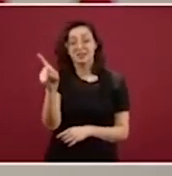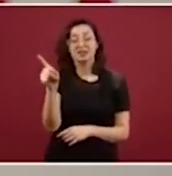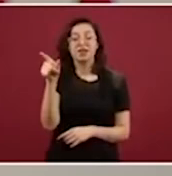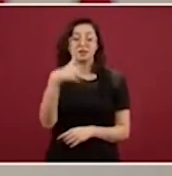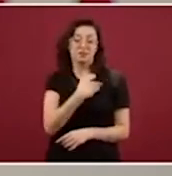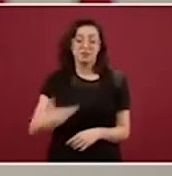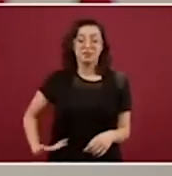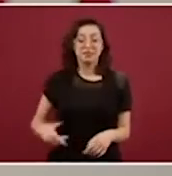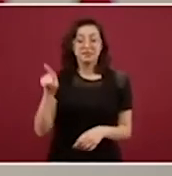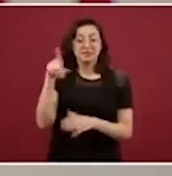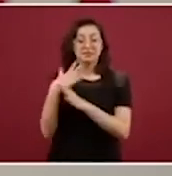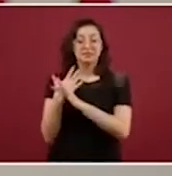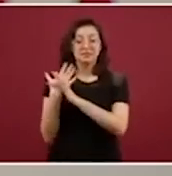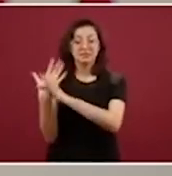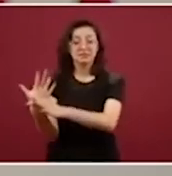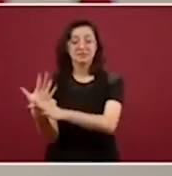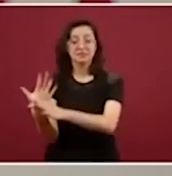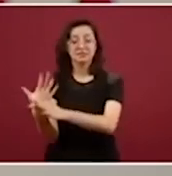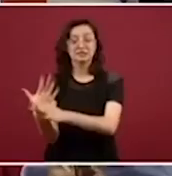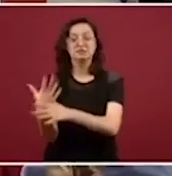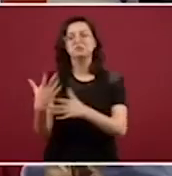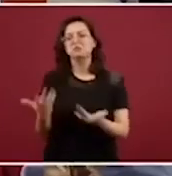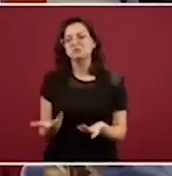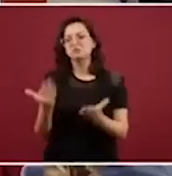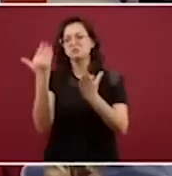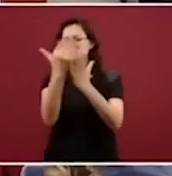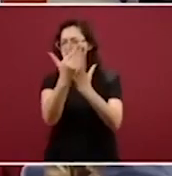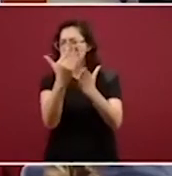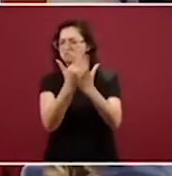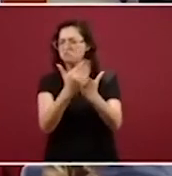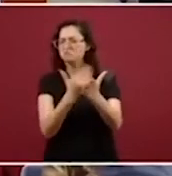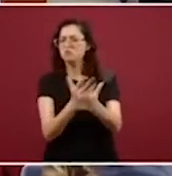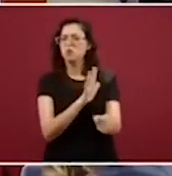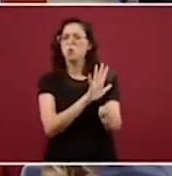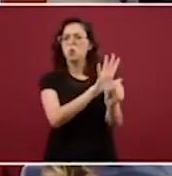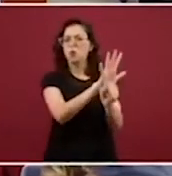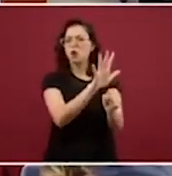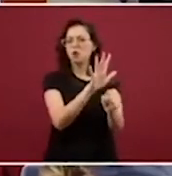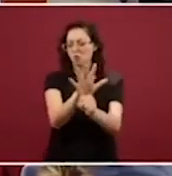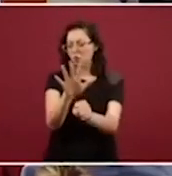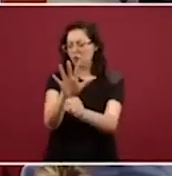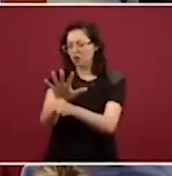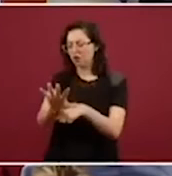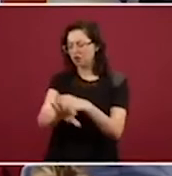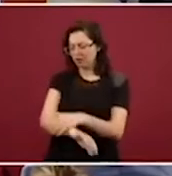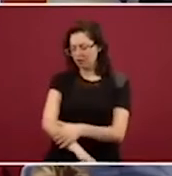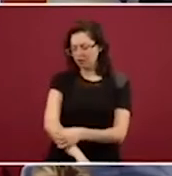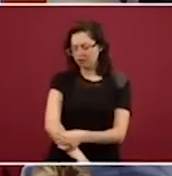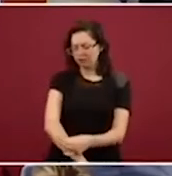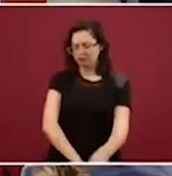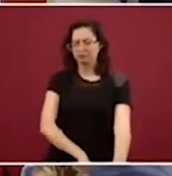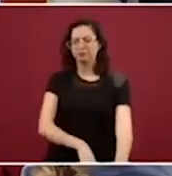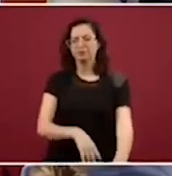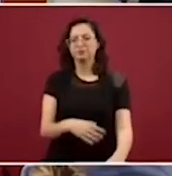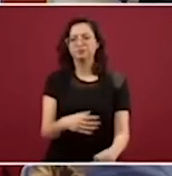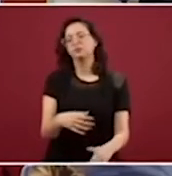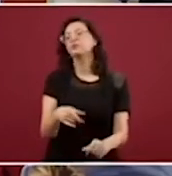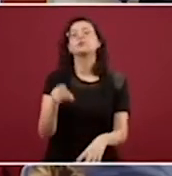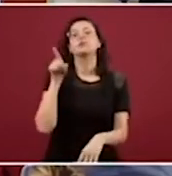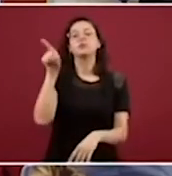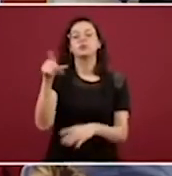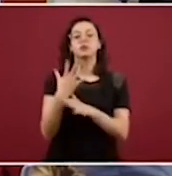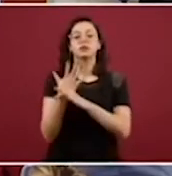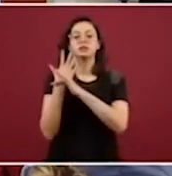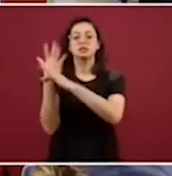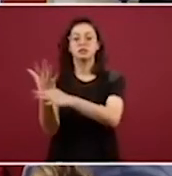ministro cuáles son las medidas que está implantando, y aunque hace un señalamiento donde califica de